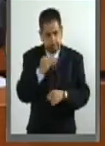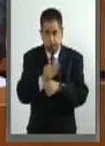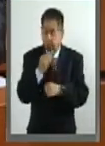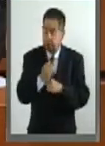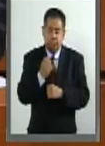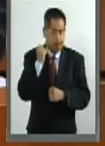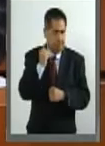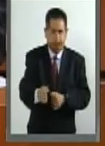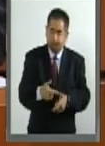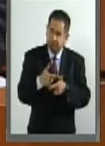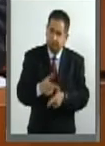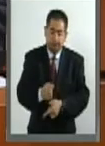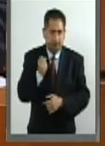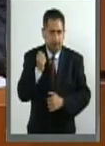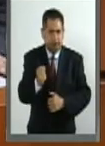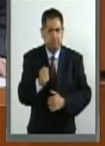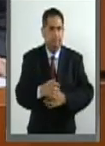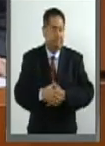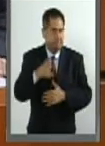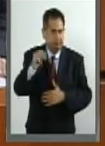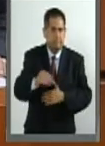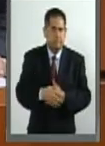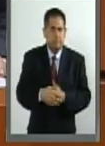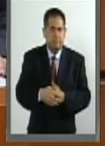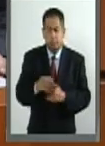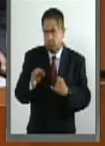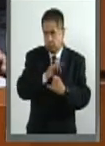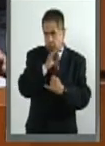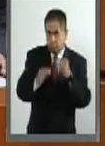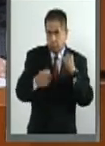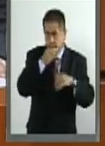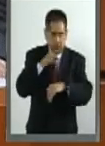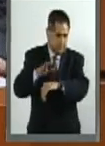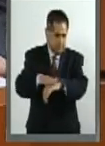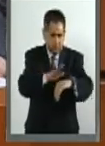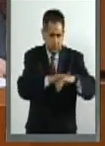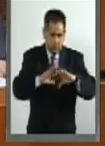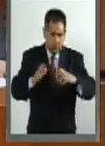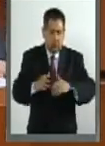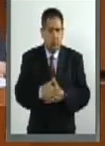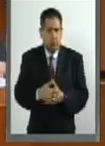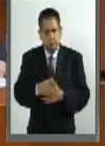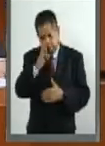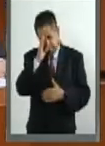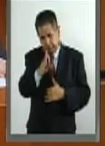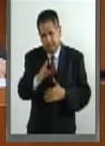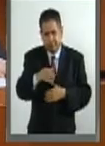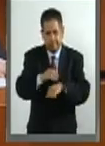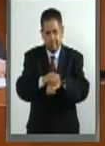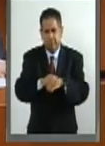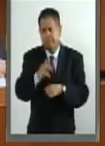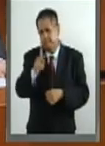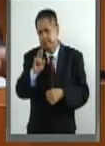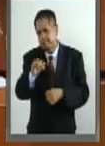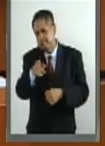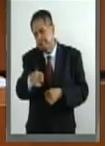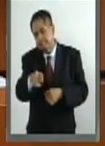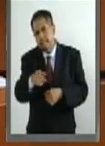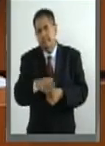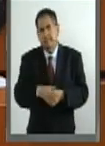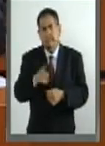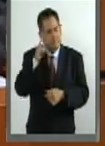esta resolución. Finalmente, a todos, particularmente mis amigos del PRI, que se